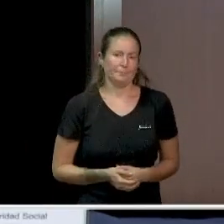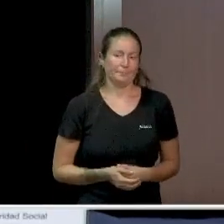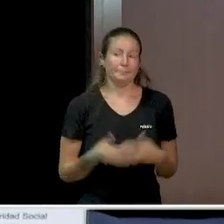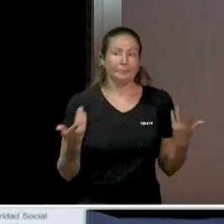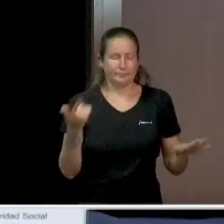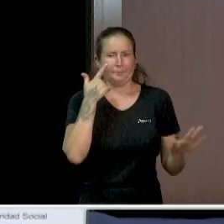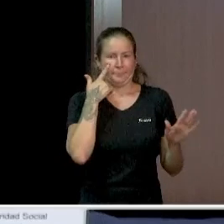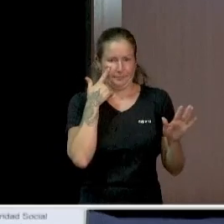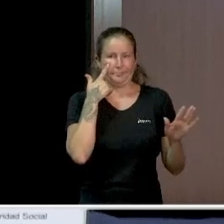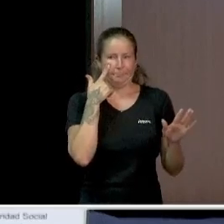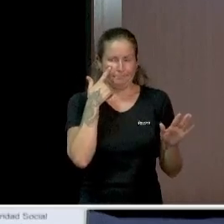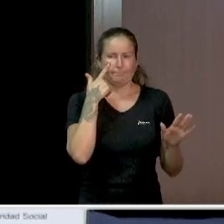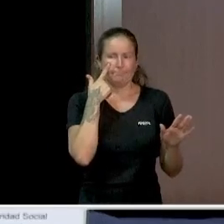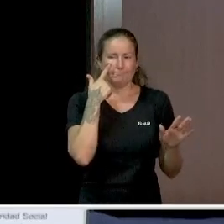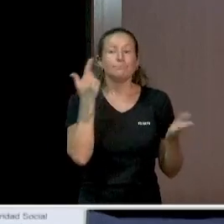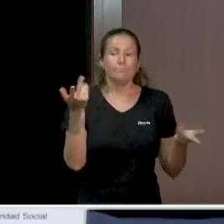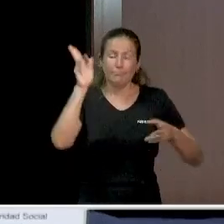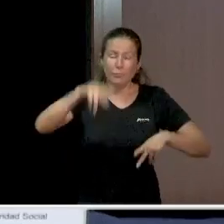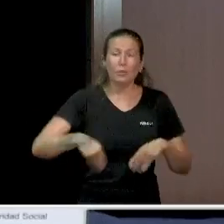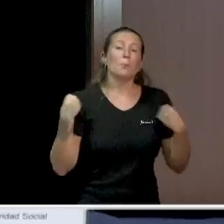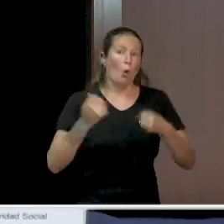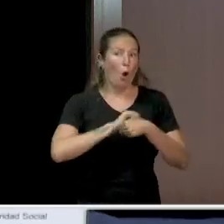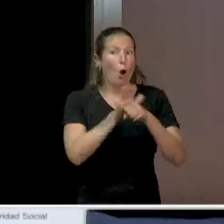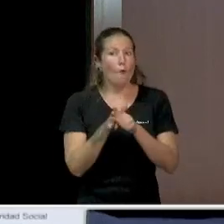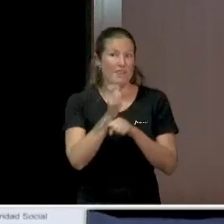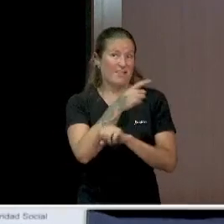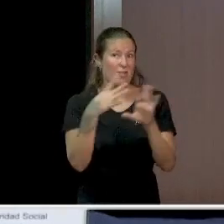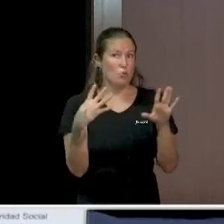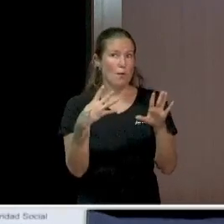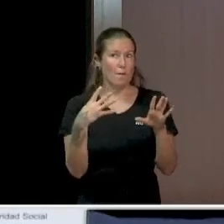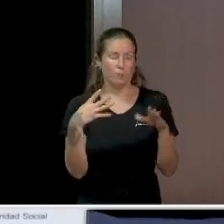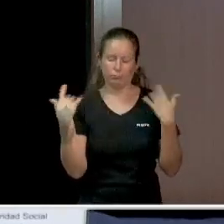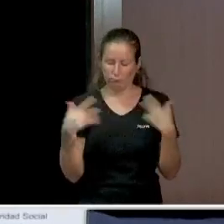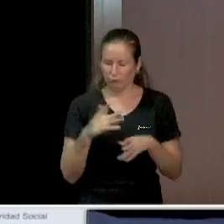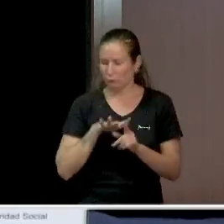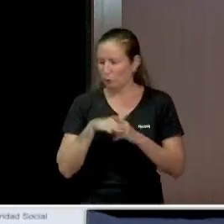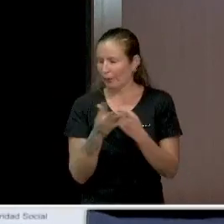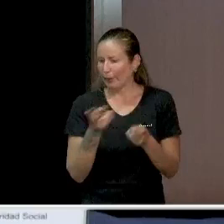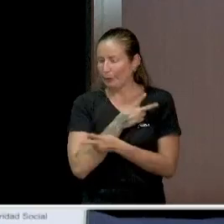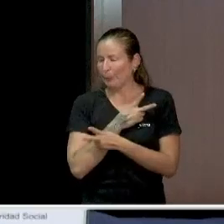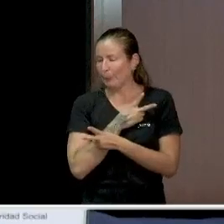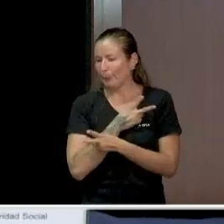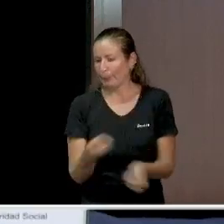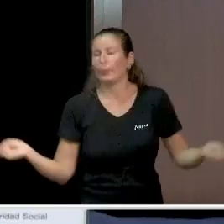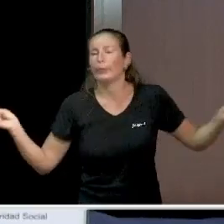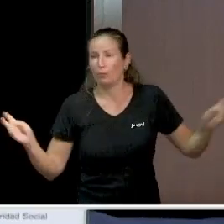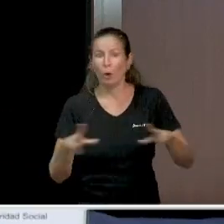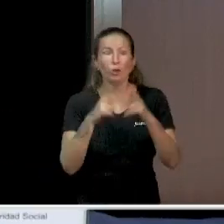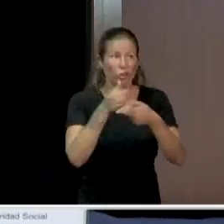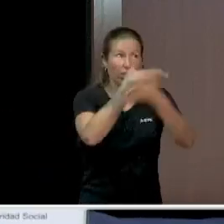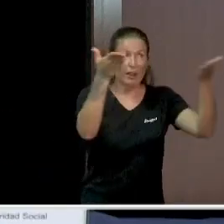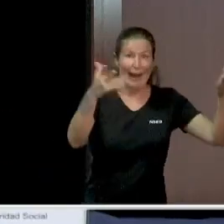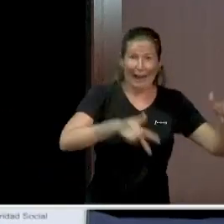ojo, el impacto de la COVID-19 ha dado en empeorar todavía la situación. La ha empeorado para la sociedad en general, imagínense,